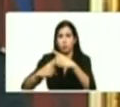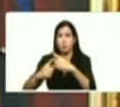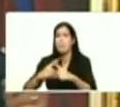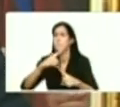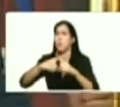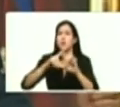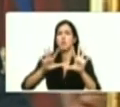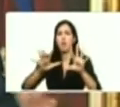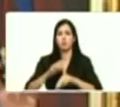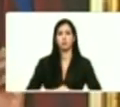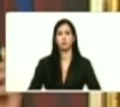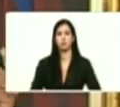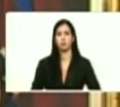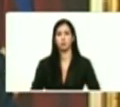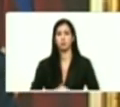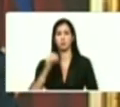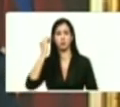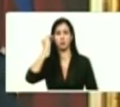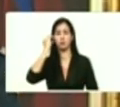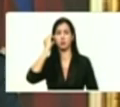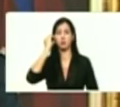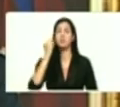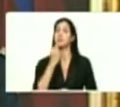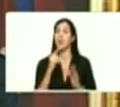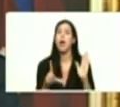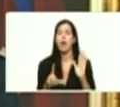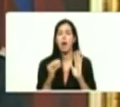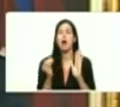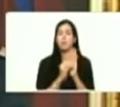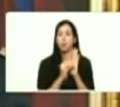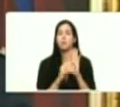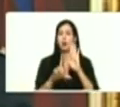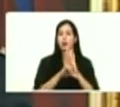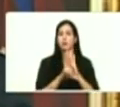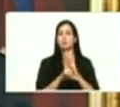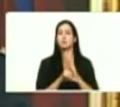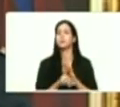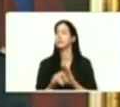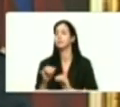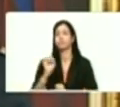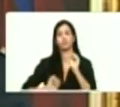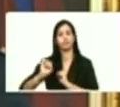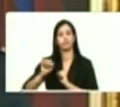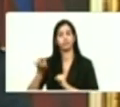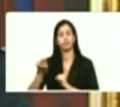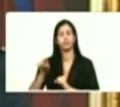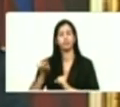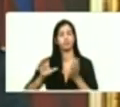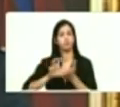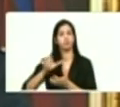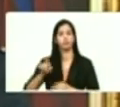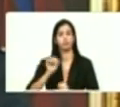y le metimos en la ley un elemento que corrige ese factor así que para